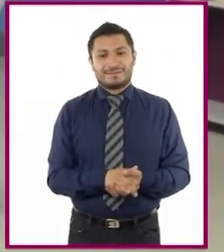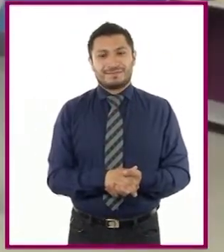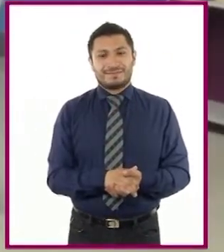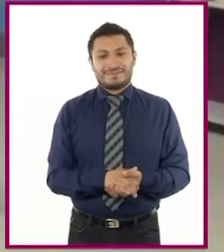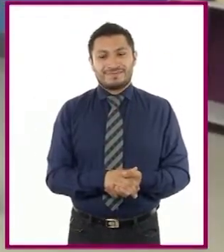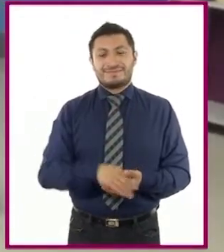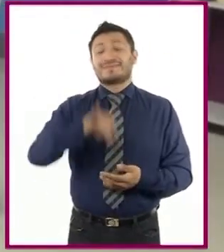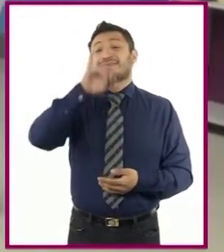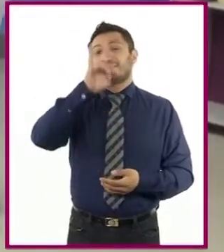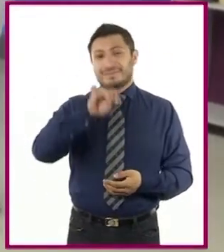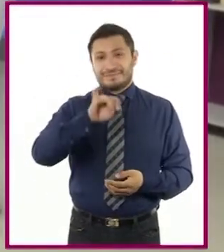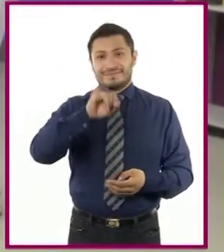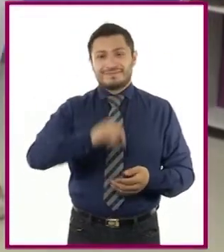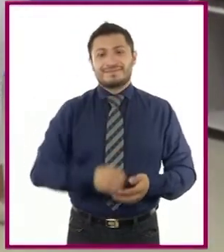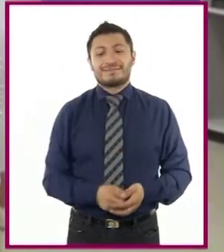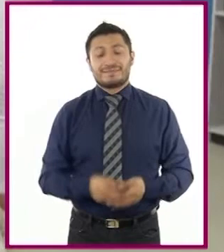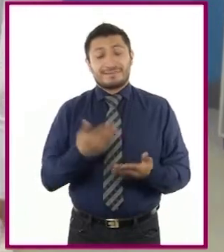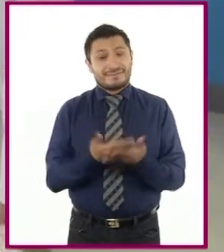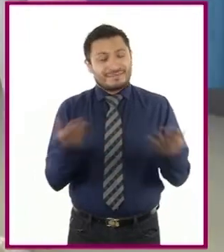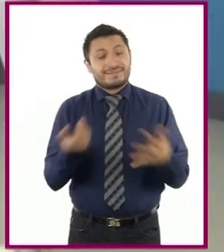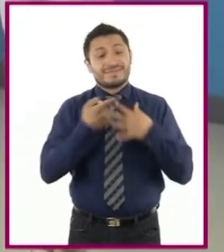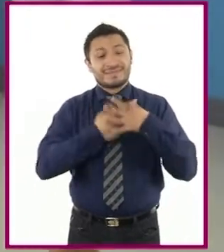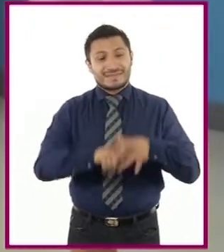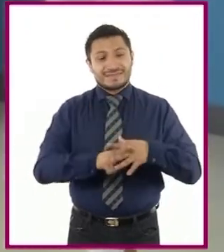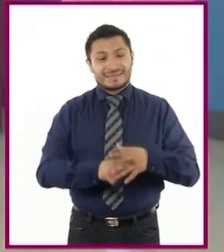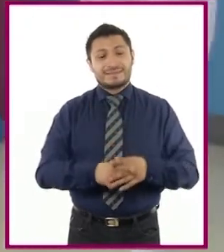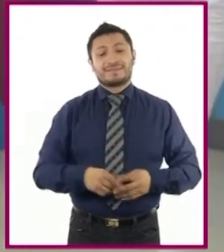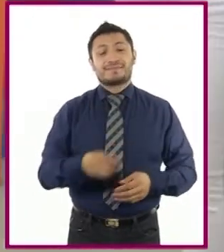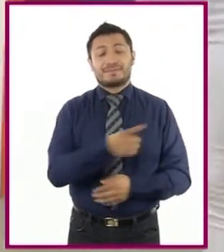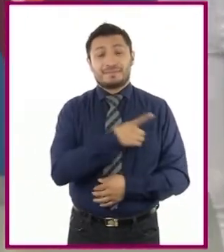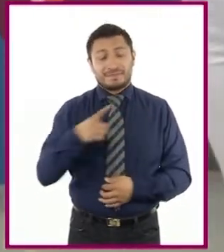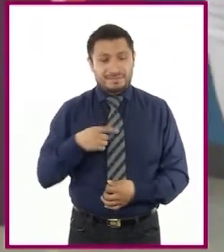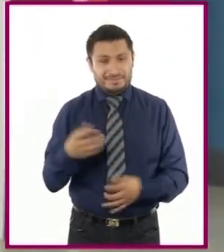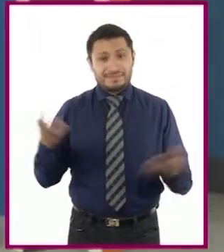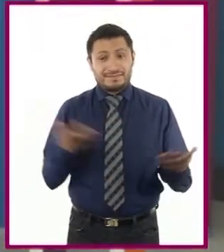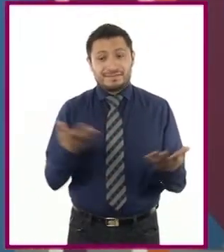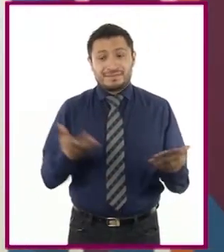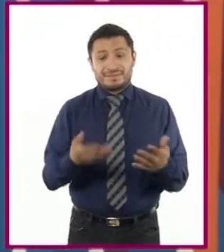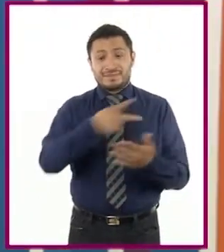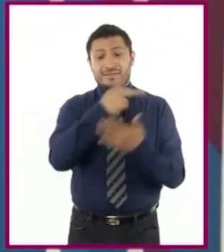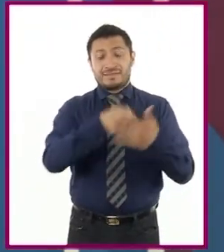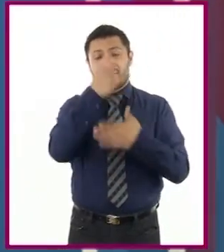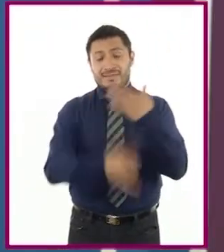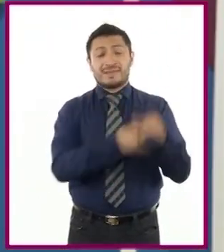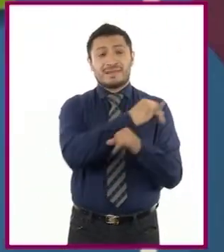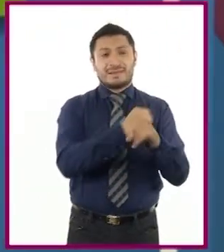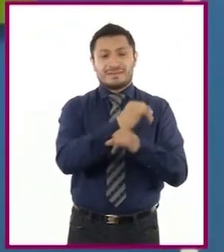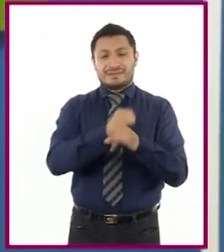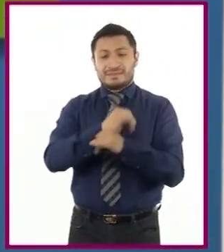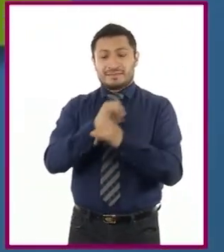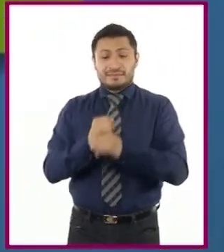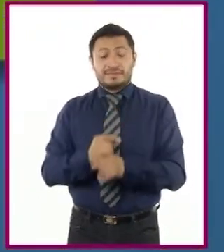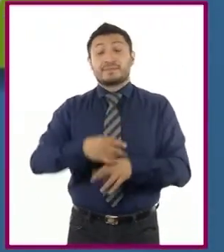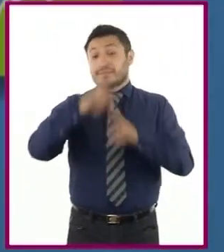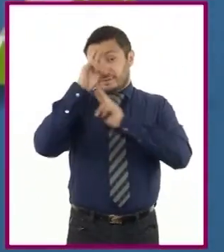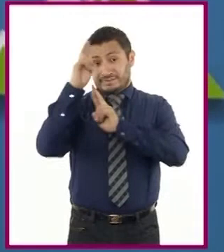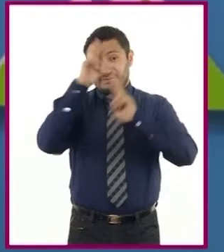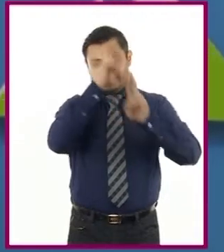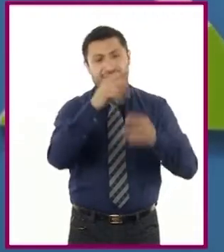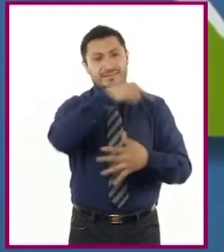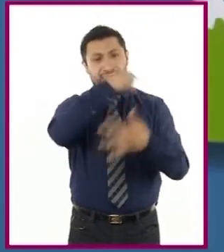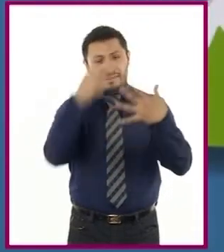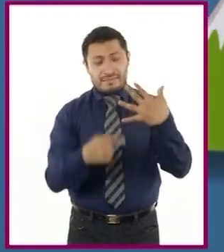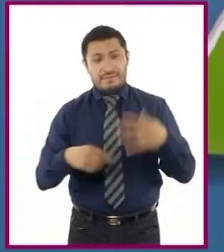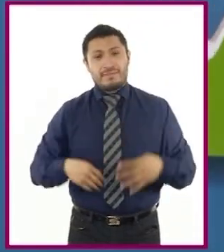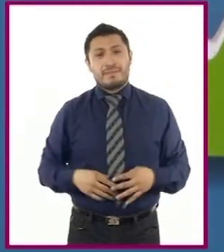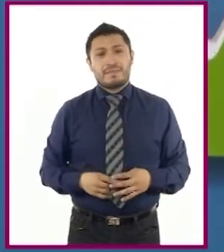Muy bien, pues manos a la obra. Tendremos que realizar el siguiente proyecto de investigación, respetando los siguientes